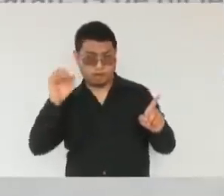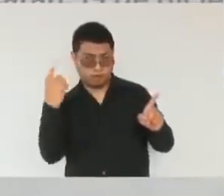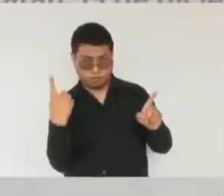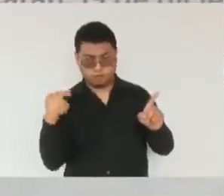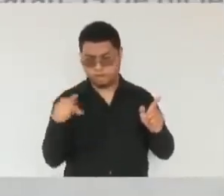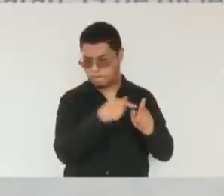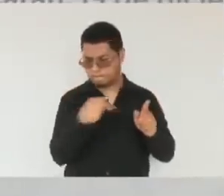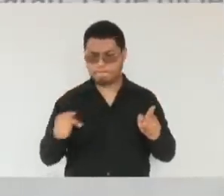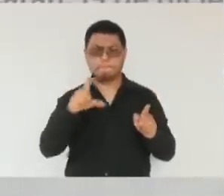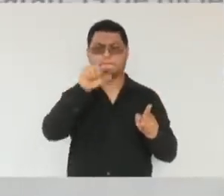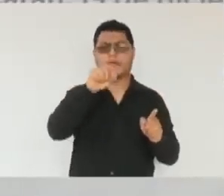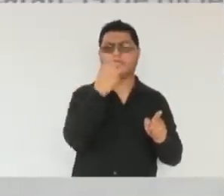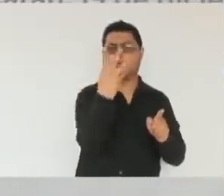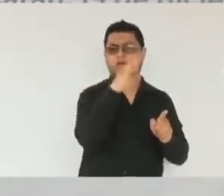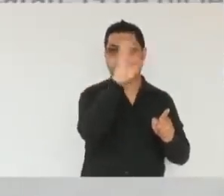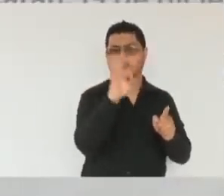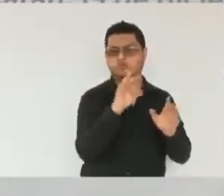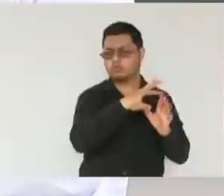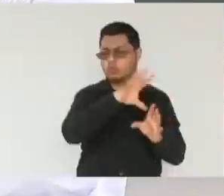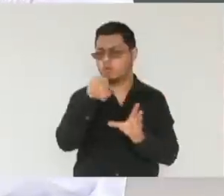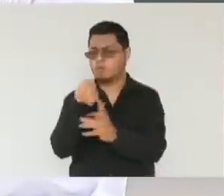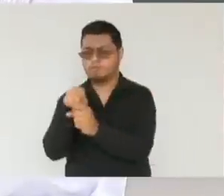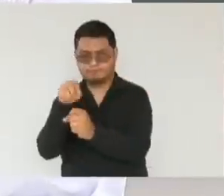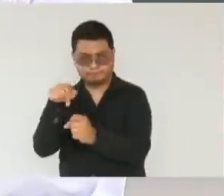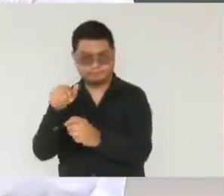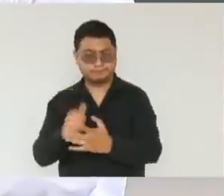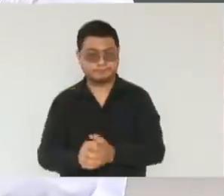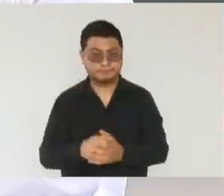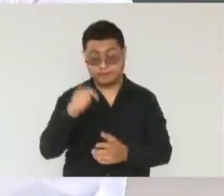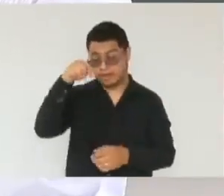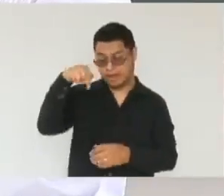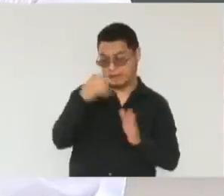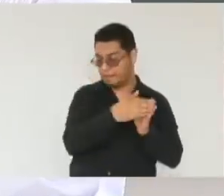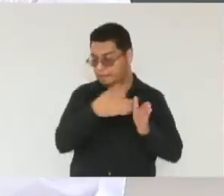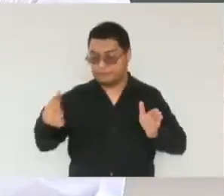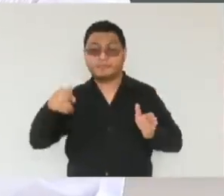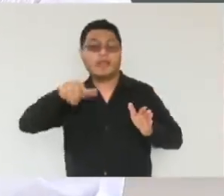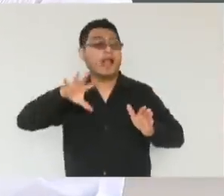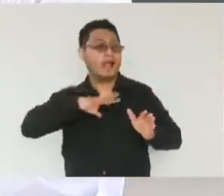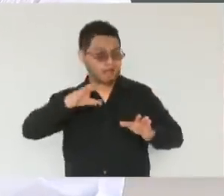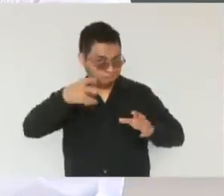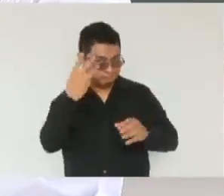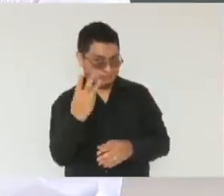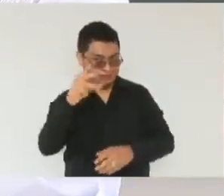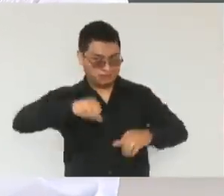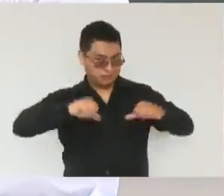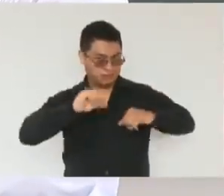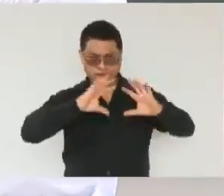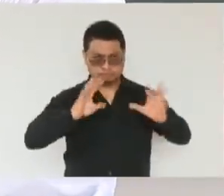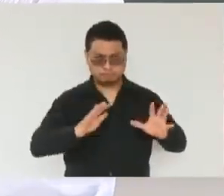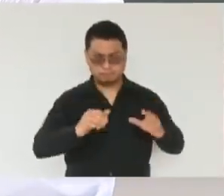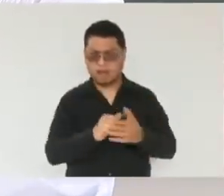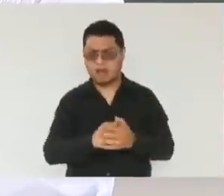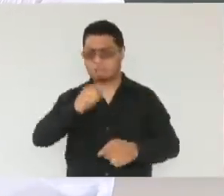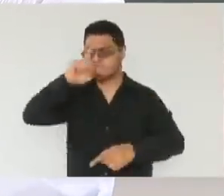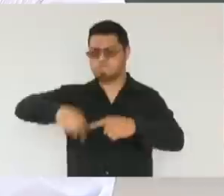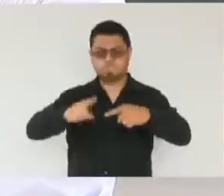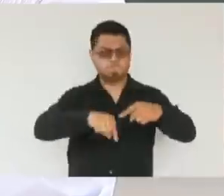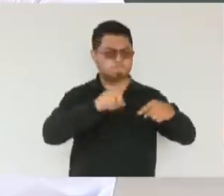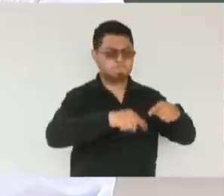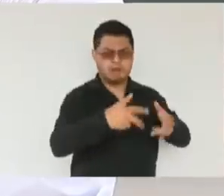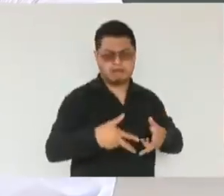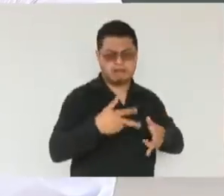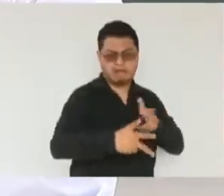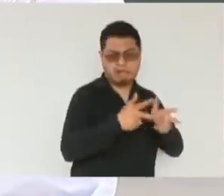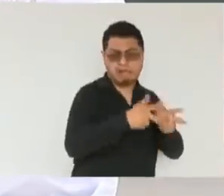al 24% de la longitud total del tramo. En esta longitud ya hay 3 actividades totalmente terminadas: la retirada de la vía del antiguo ferrocarril